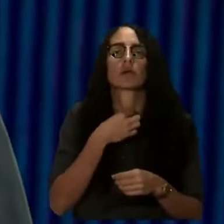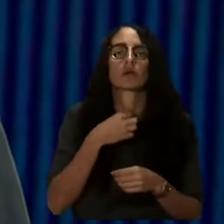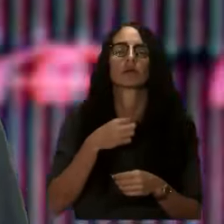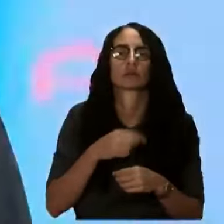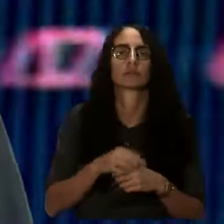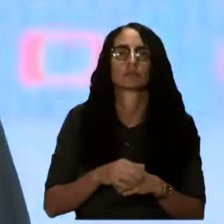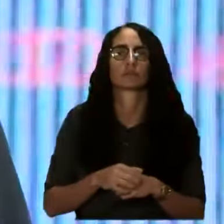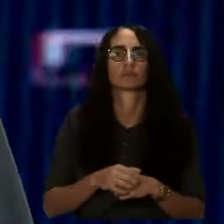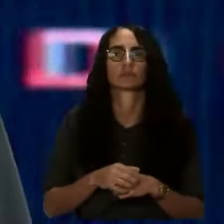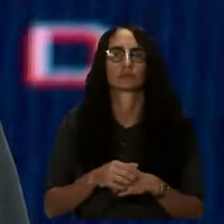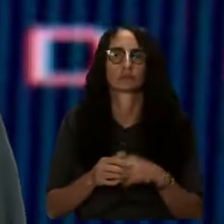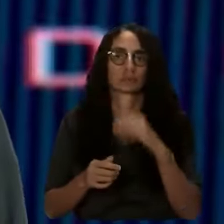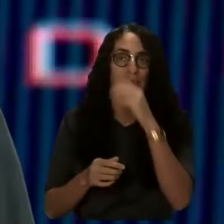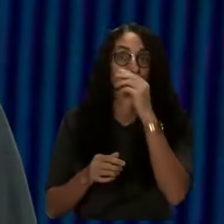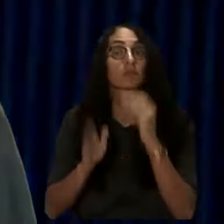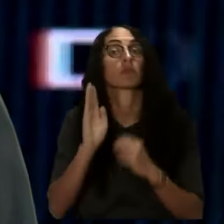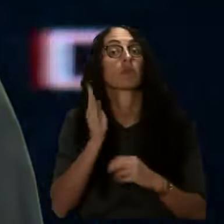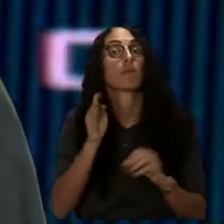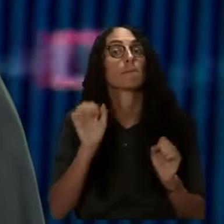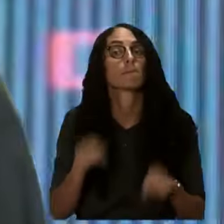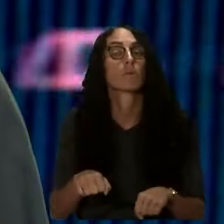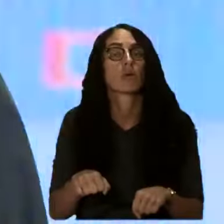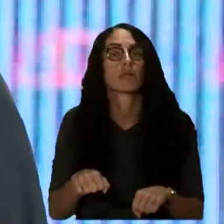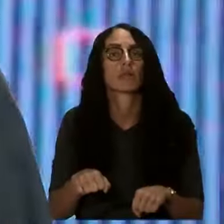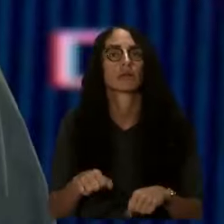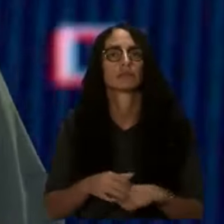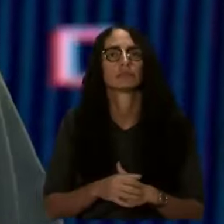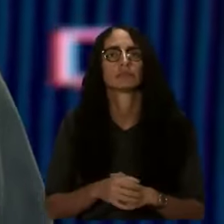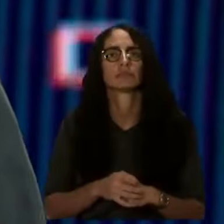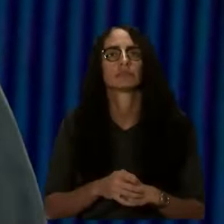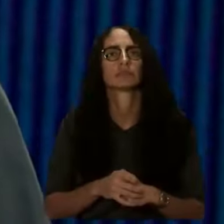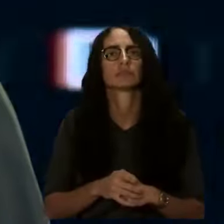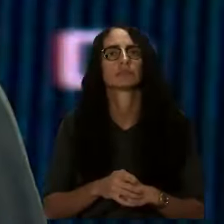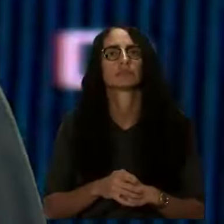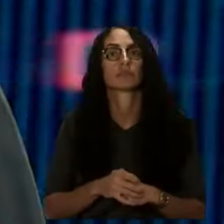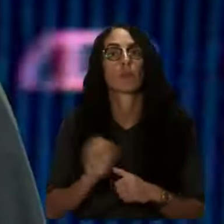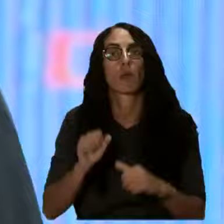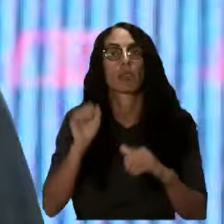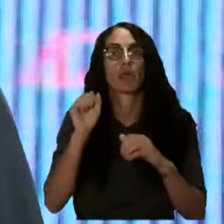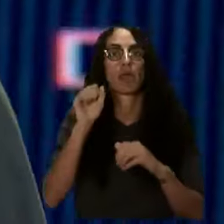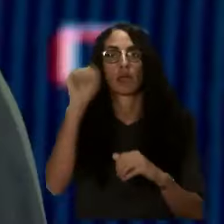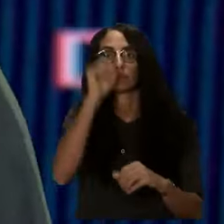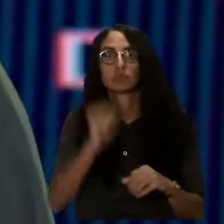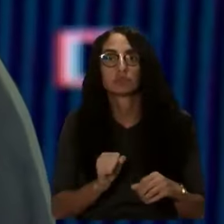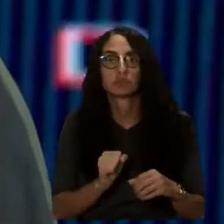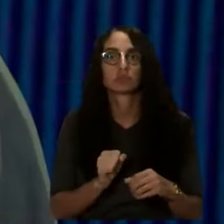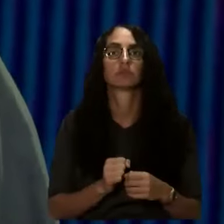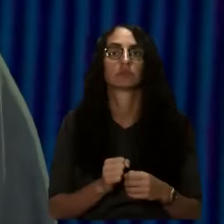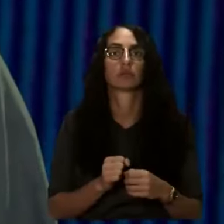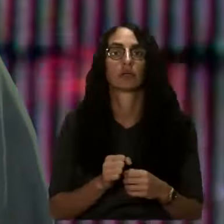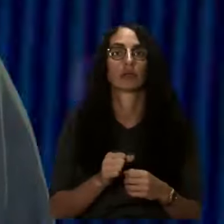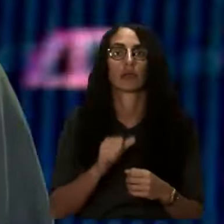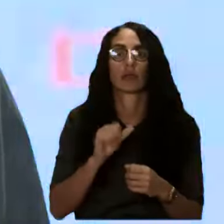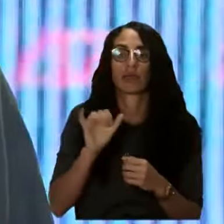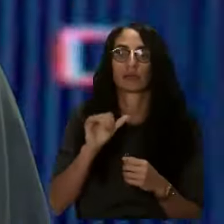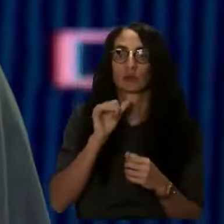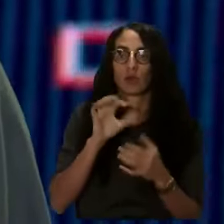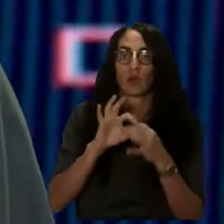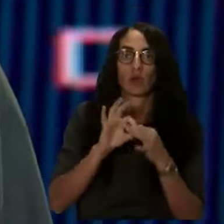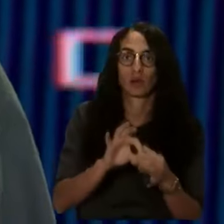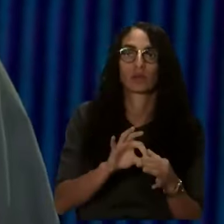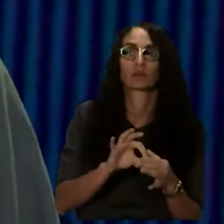en la carótida y eventualmente tener un eh tener un derrame que piense que no está relacionado con el evento o sea